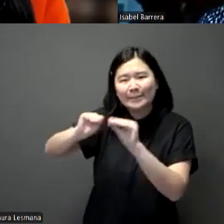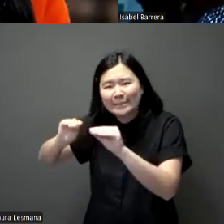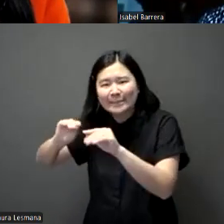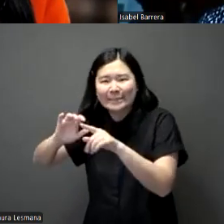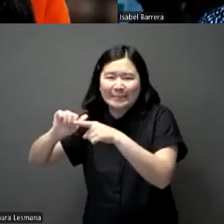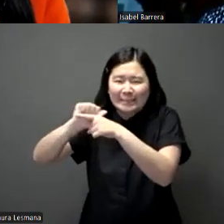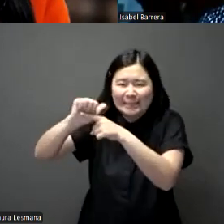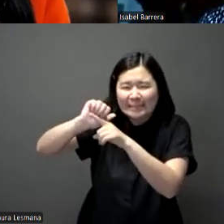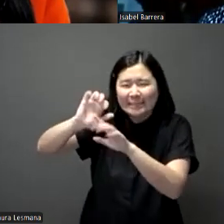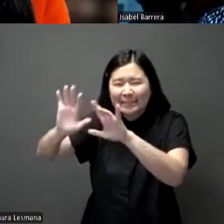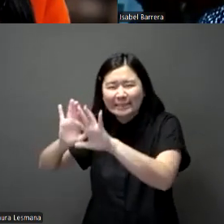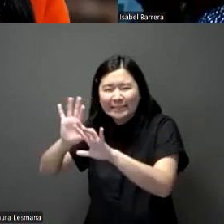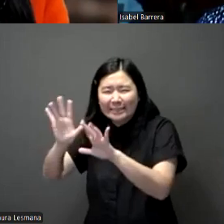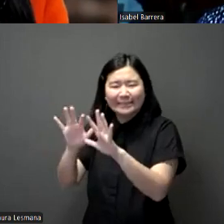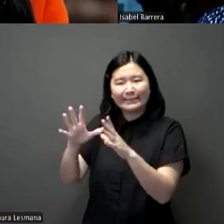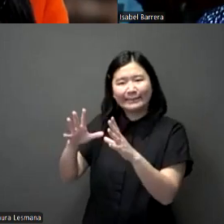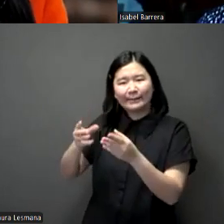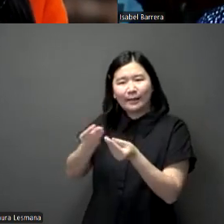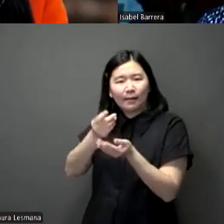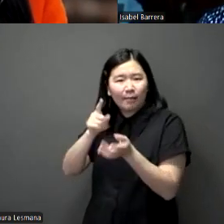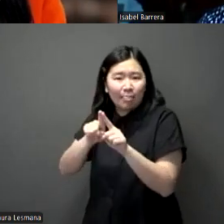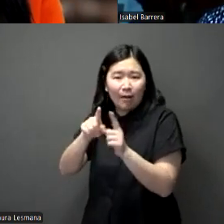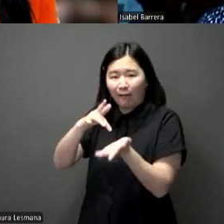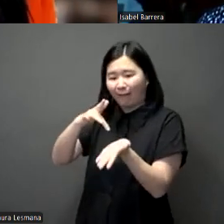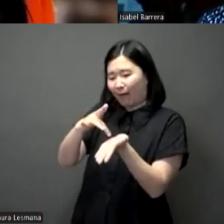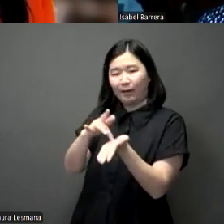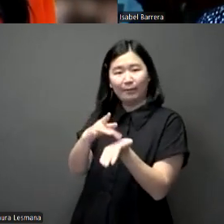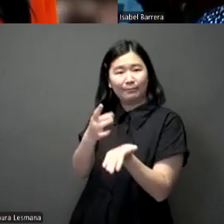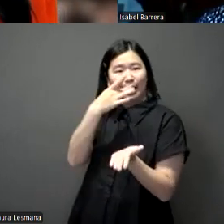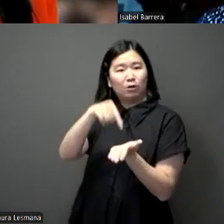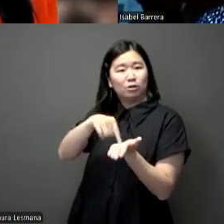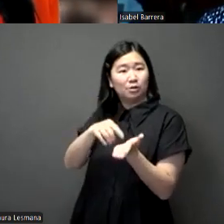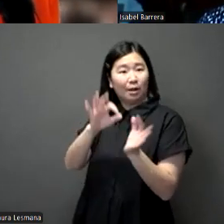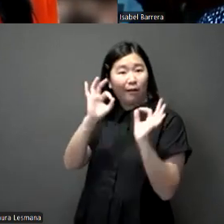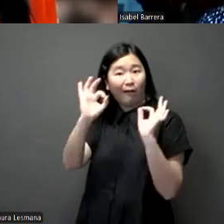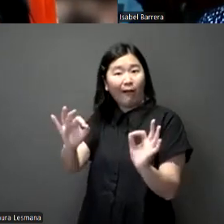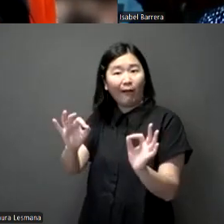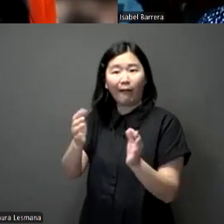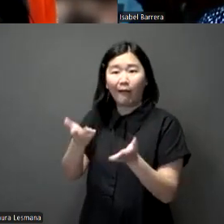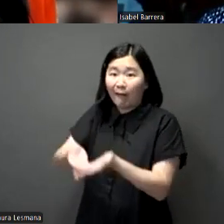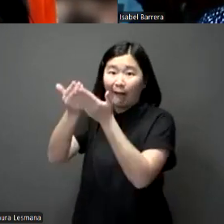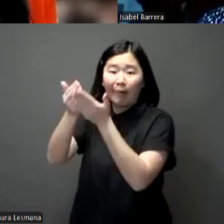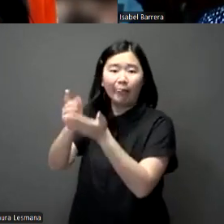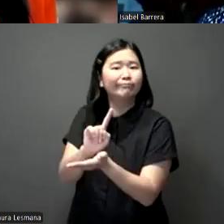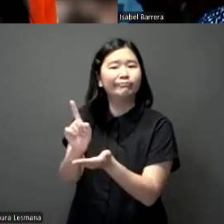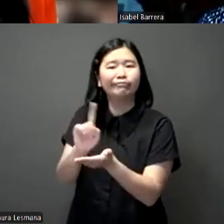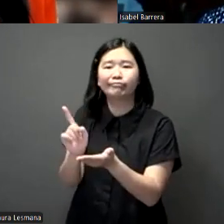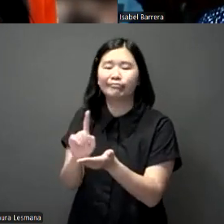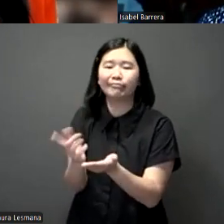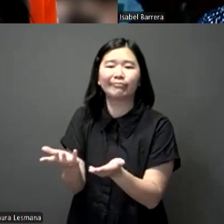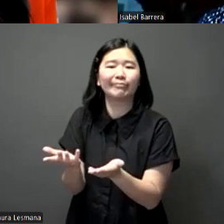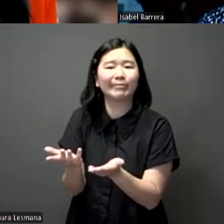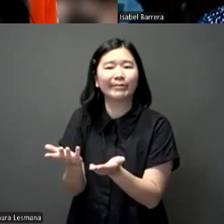del país para poder trabajar con estos elementos? Yo sé que la pregunta es